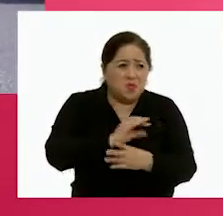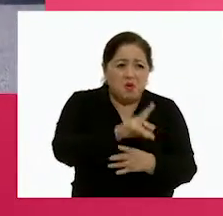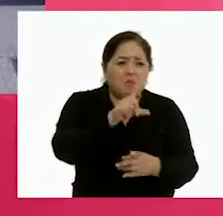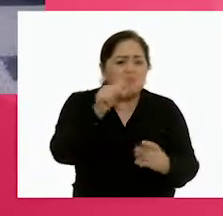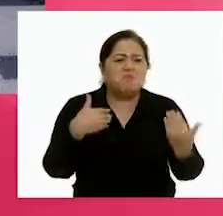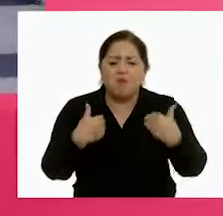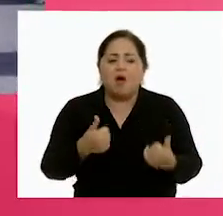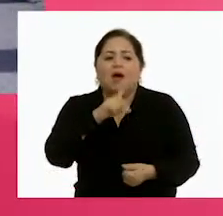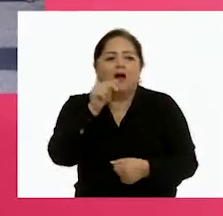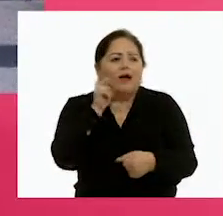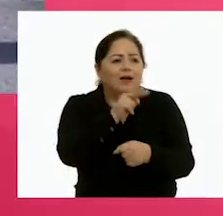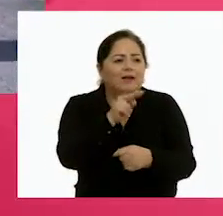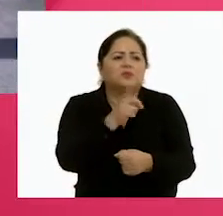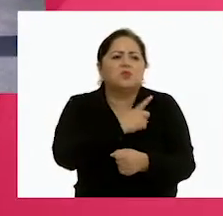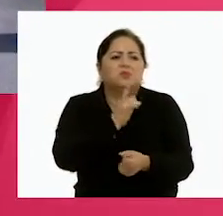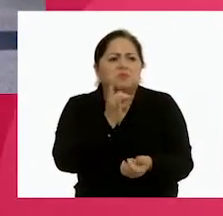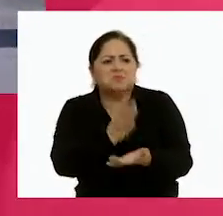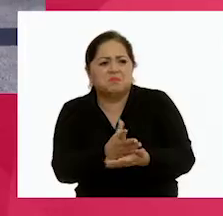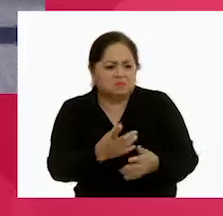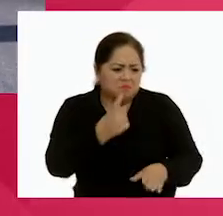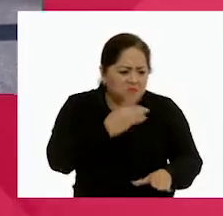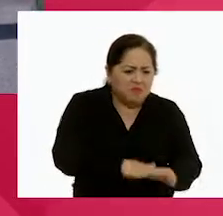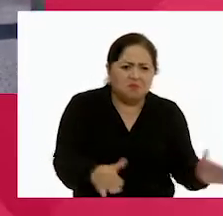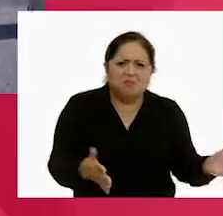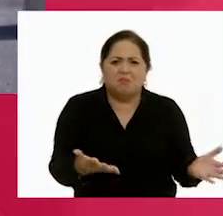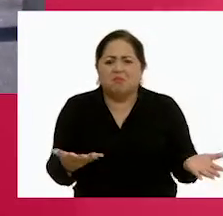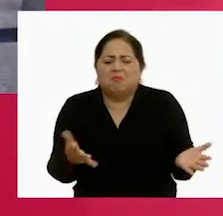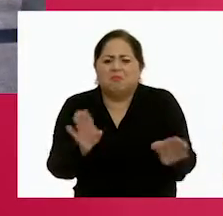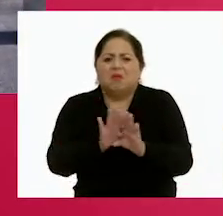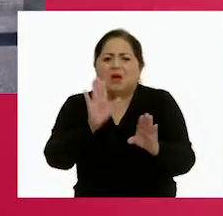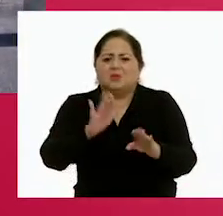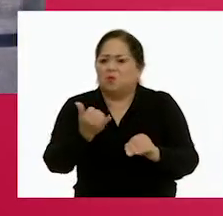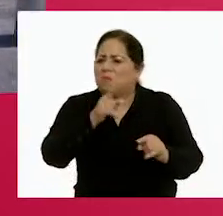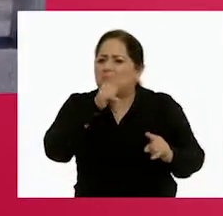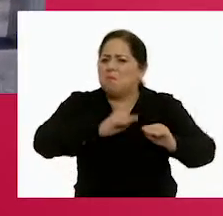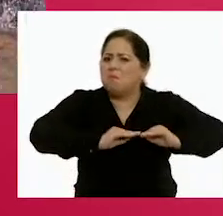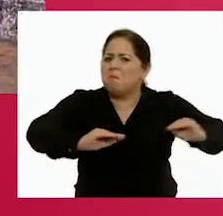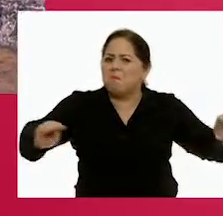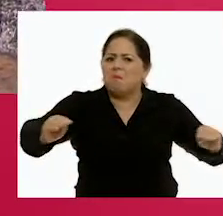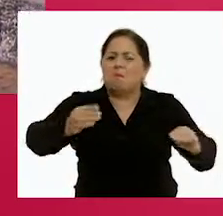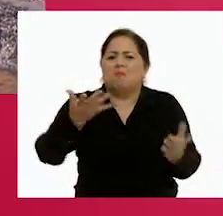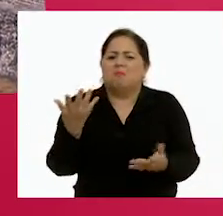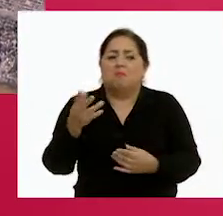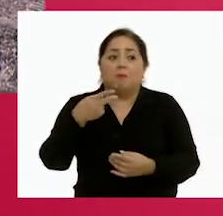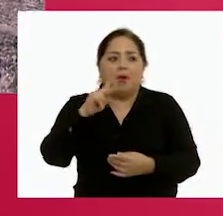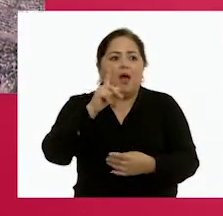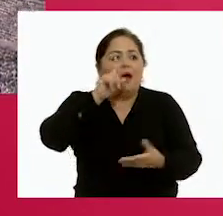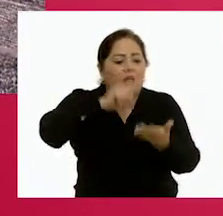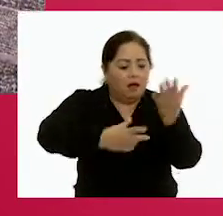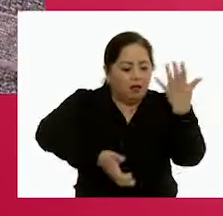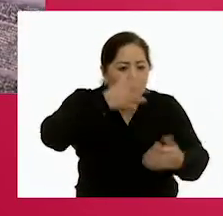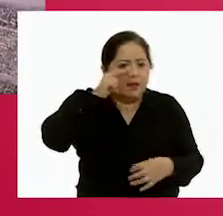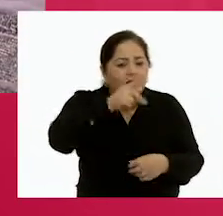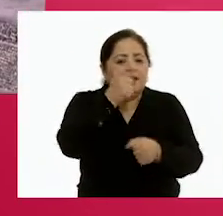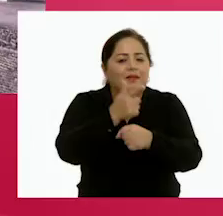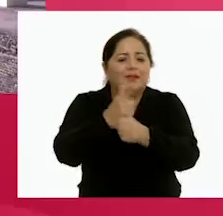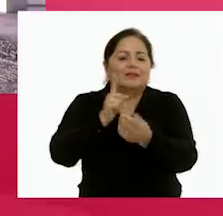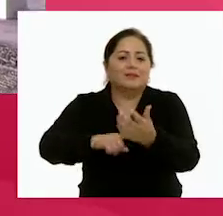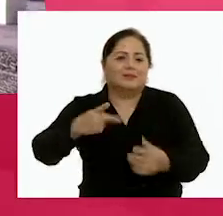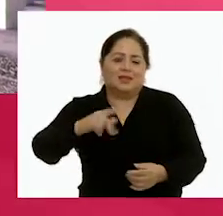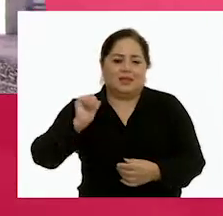entendería. Lo único que veríamos serían pues pisos como una especie de plataforma horizontal, sin ningún tipo de